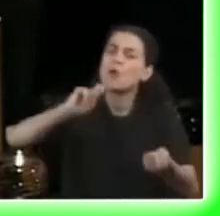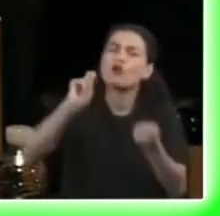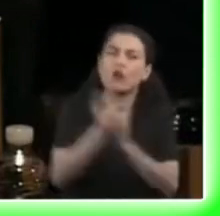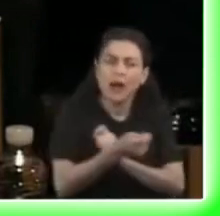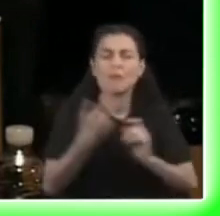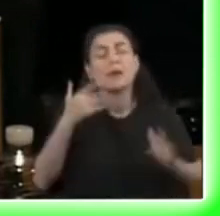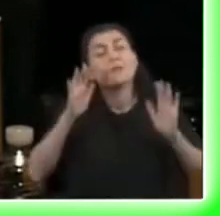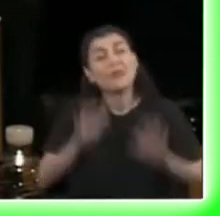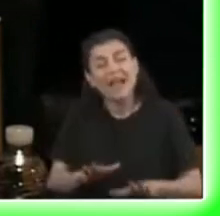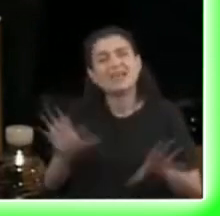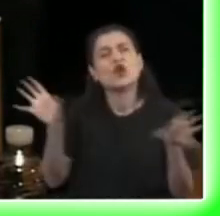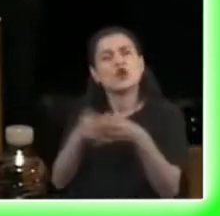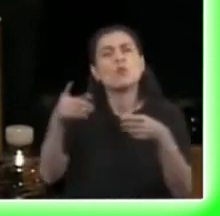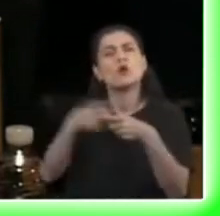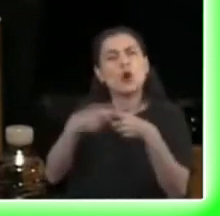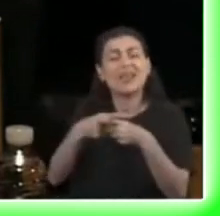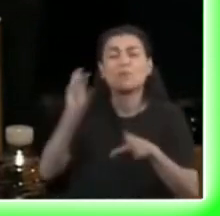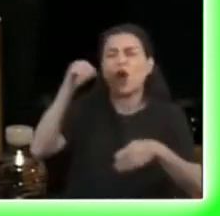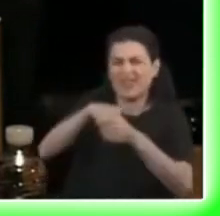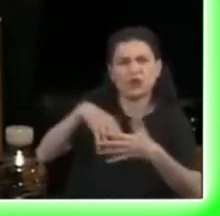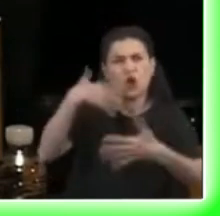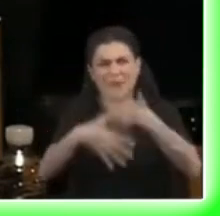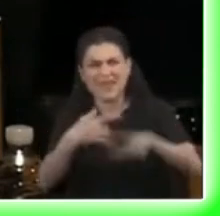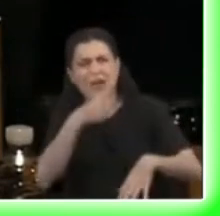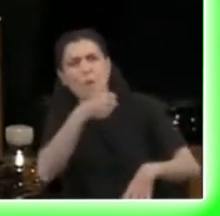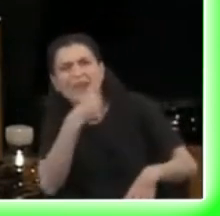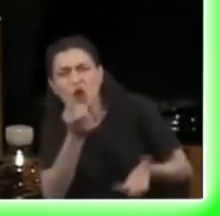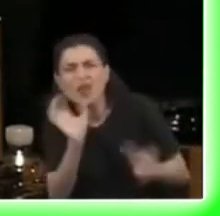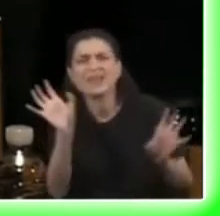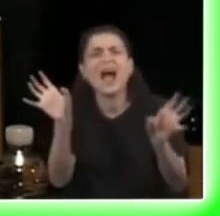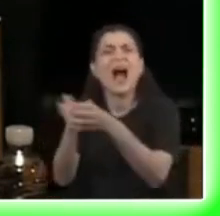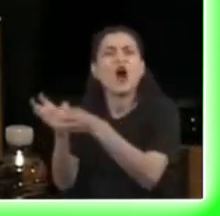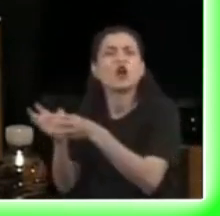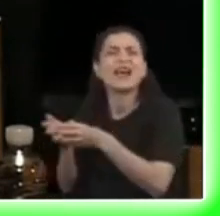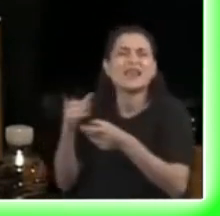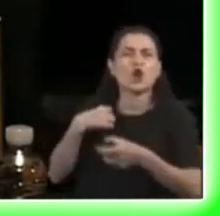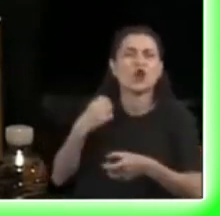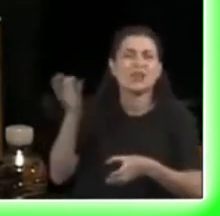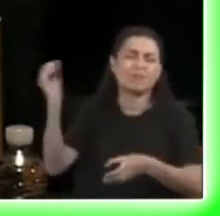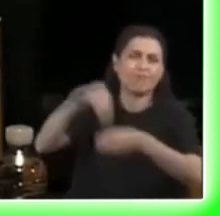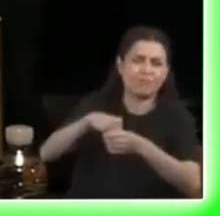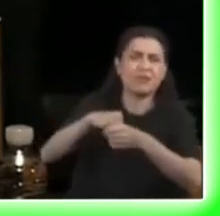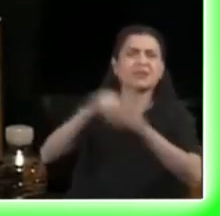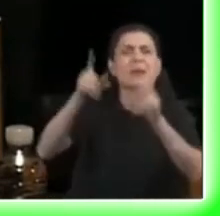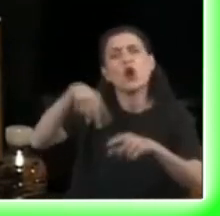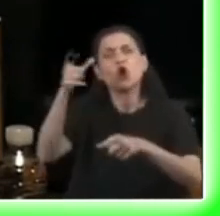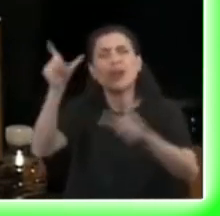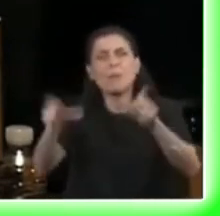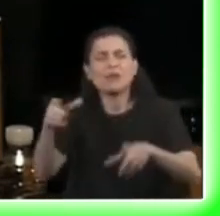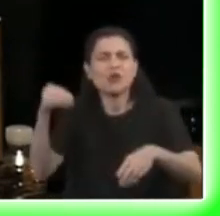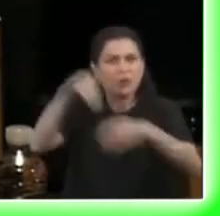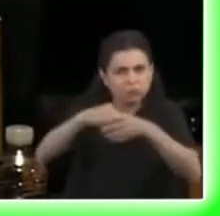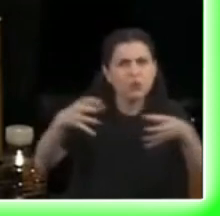mayoría de la política, del periodismo, las asociaciones civiles y demás actores corporativos ponen el grito en el